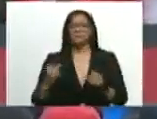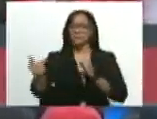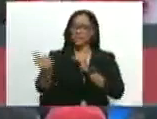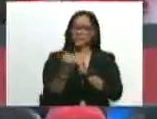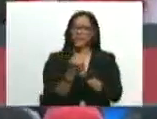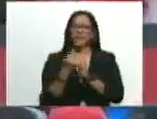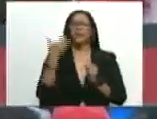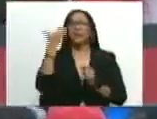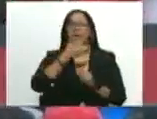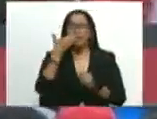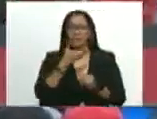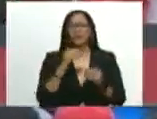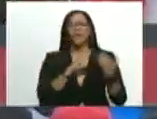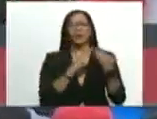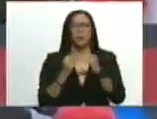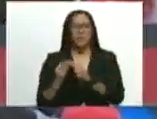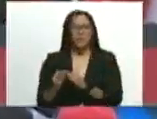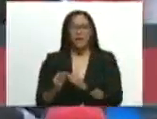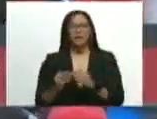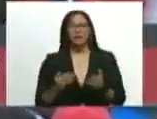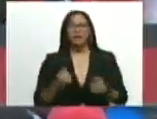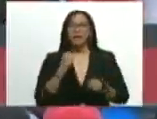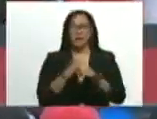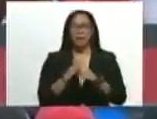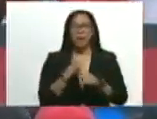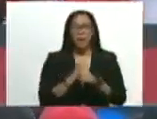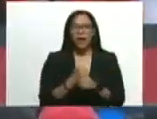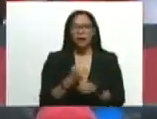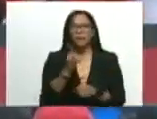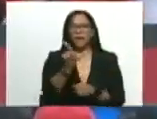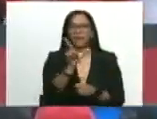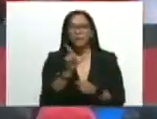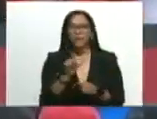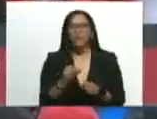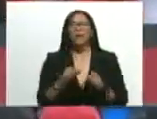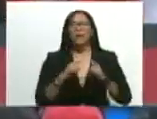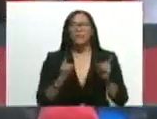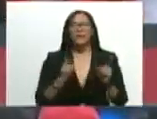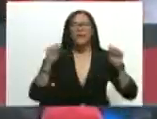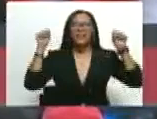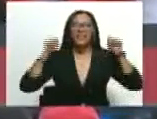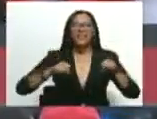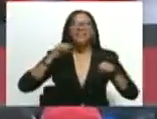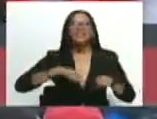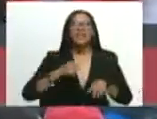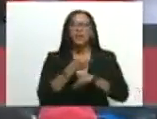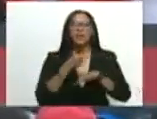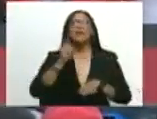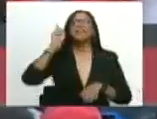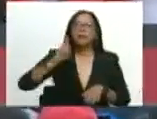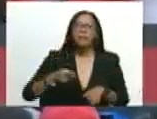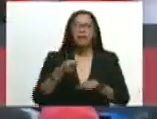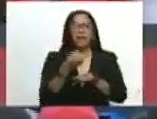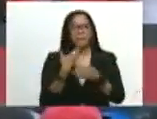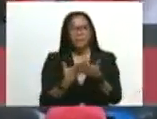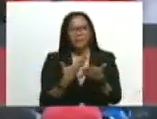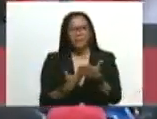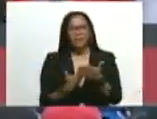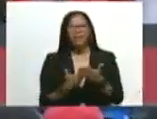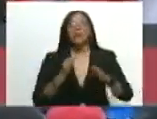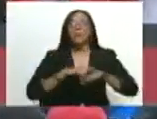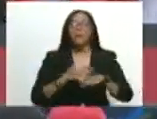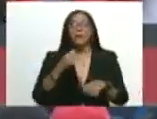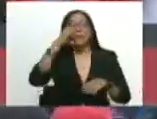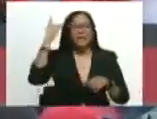una carta por la comunidad Bueno ese es el trabajo del partido pero también está aquí el gobierno que también es el partido Porque tanto